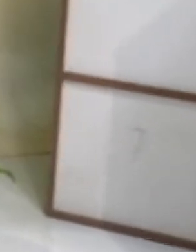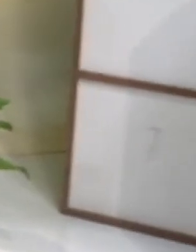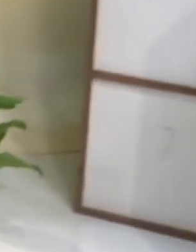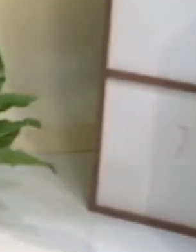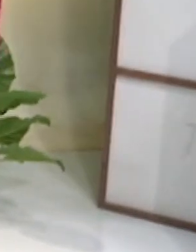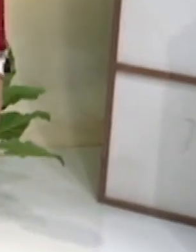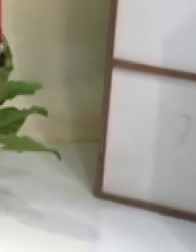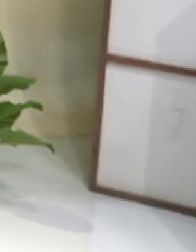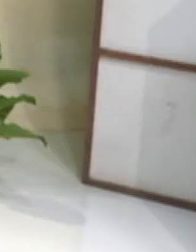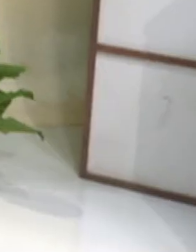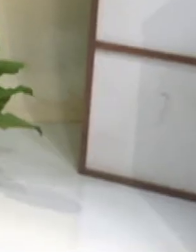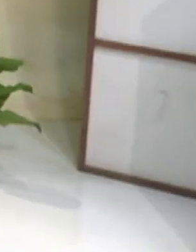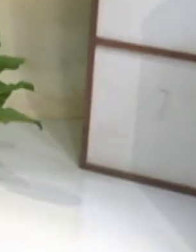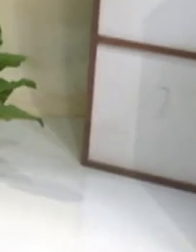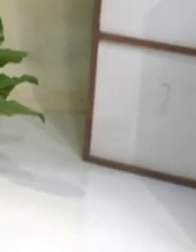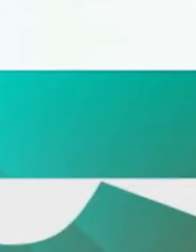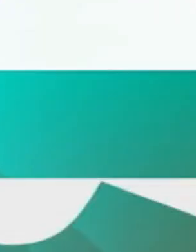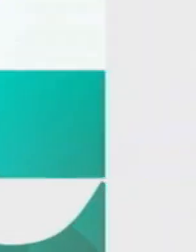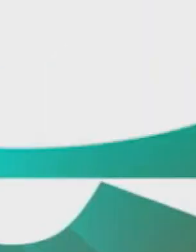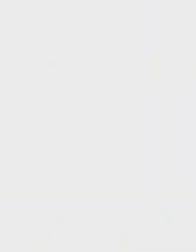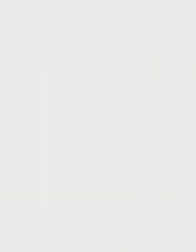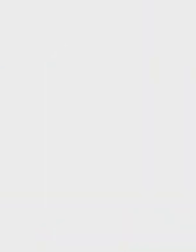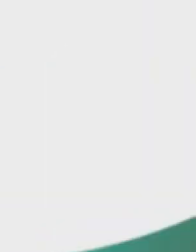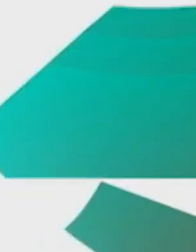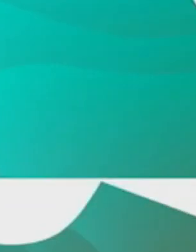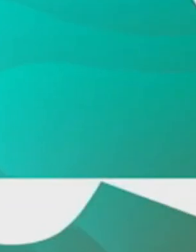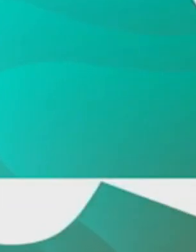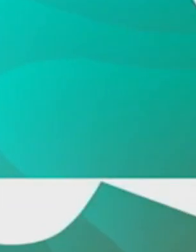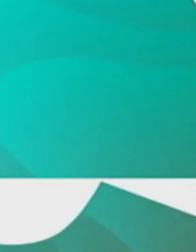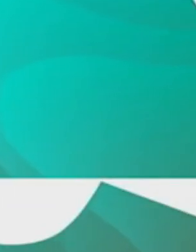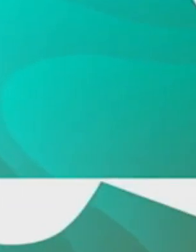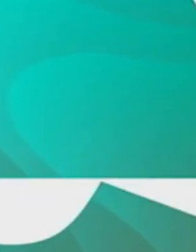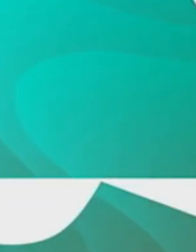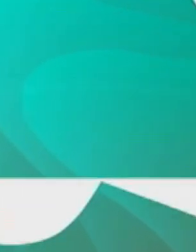83980071. Les esperamos. ¡Chao!